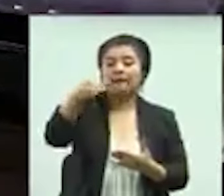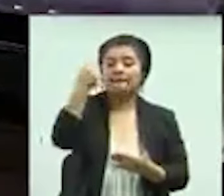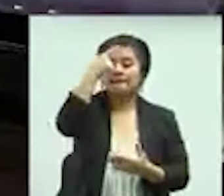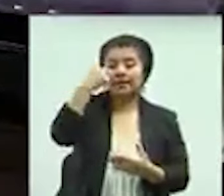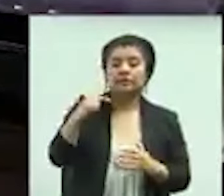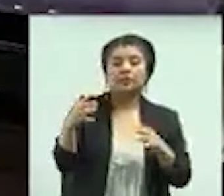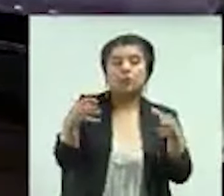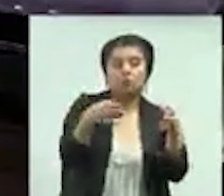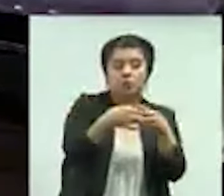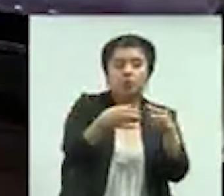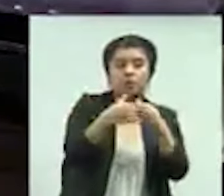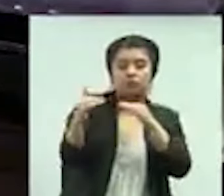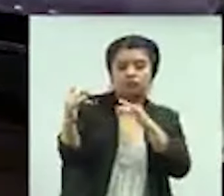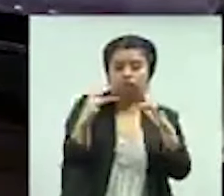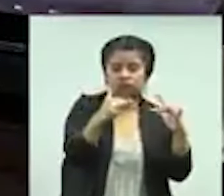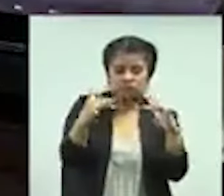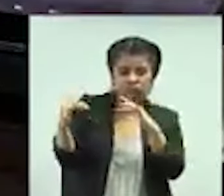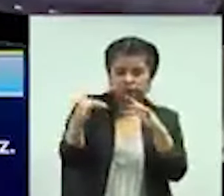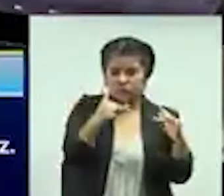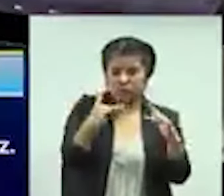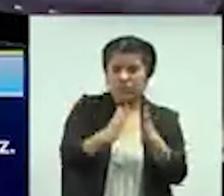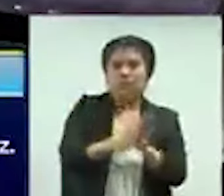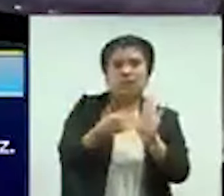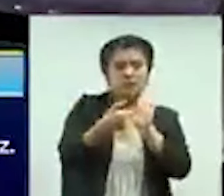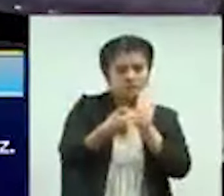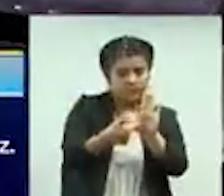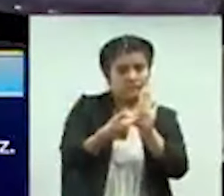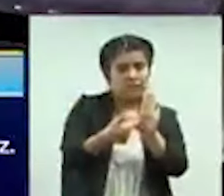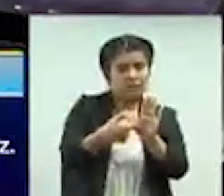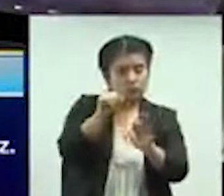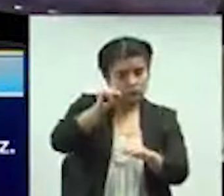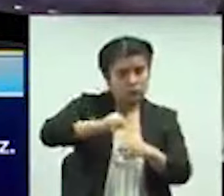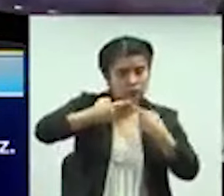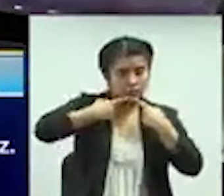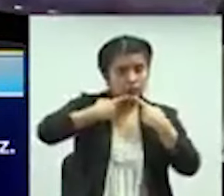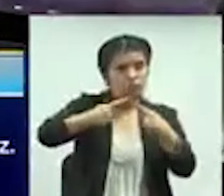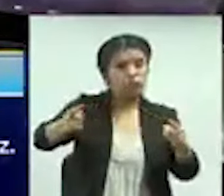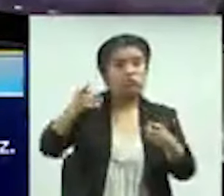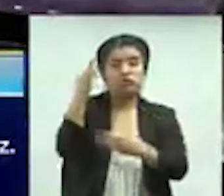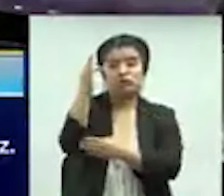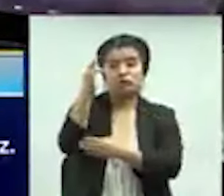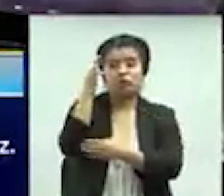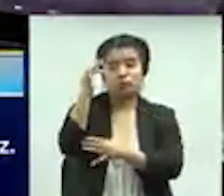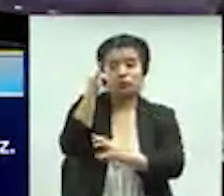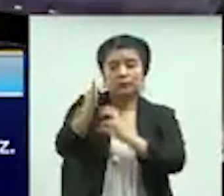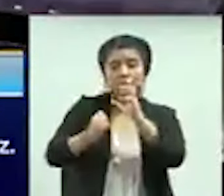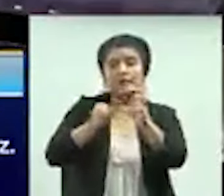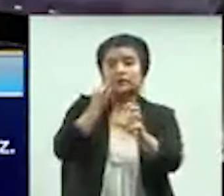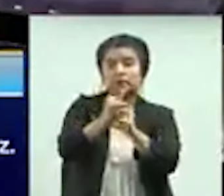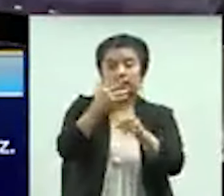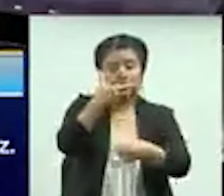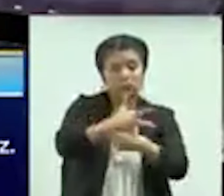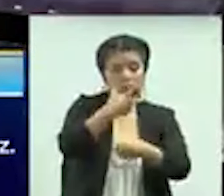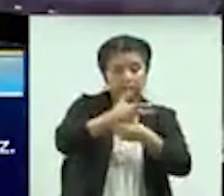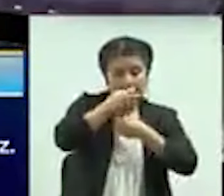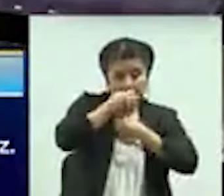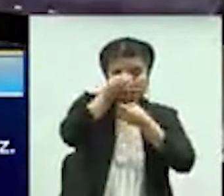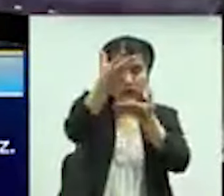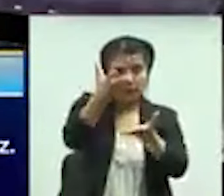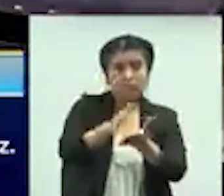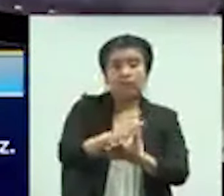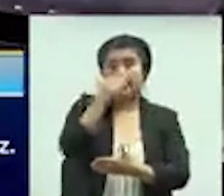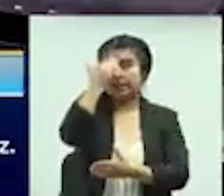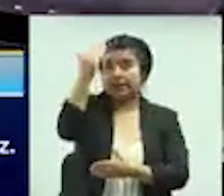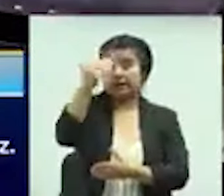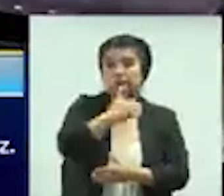terrorista y así lo hemos indicado en las intervenciones que Guatemala ha dado en distintos foros multilaterales. Gracias, señor presidente.